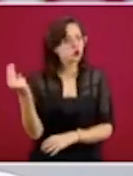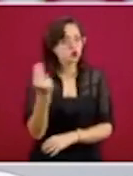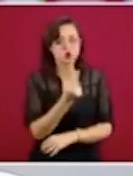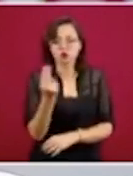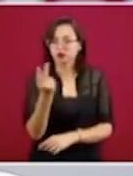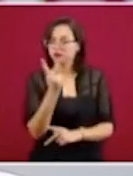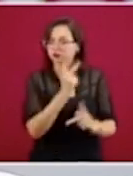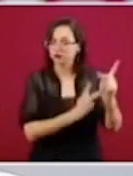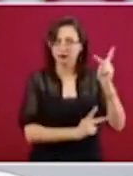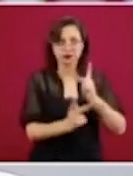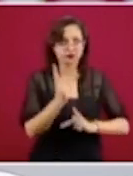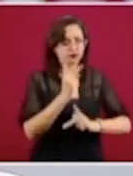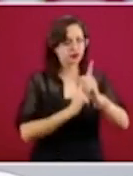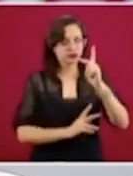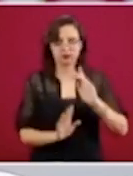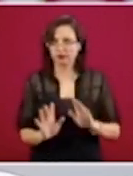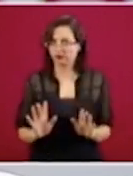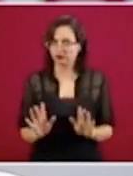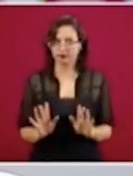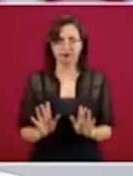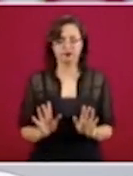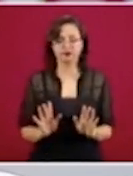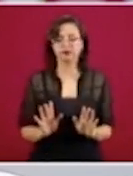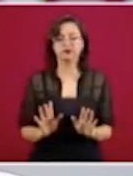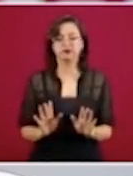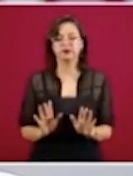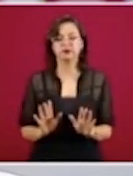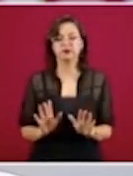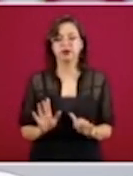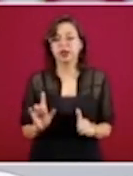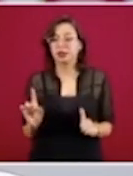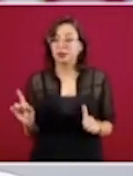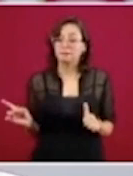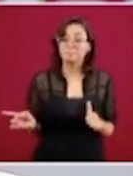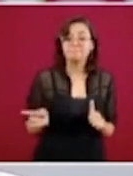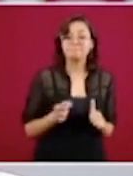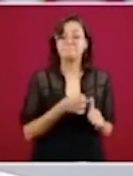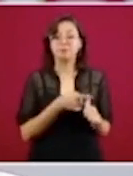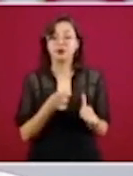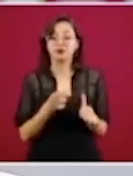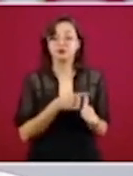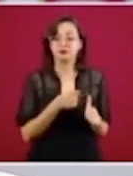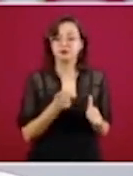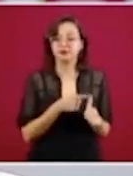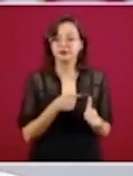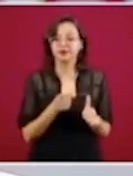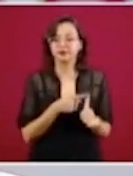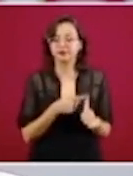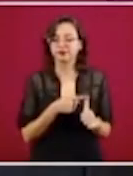Entonces, que primero, antes de recurrir a un crédito,